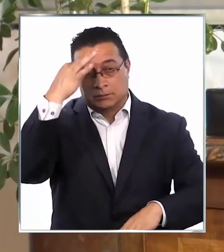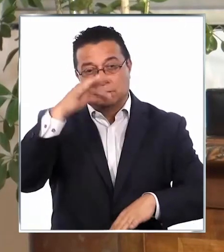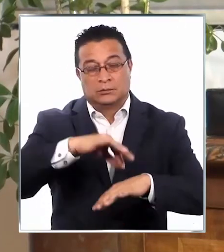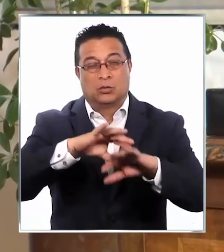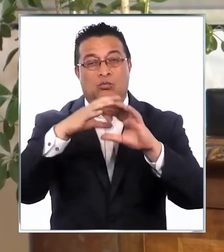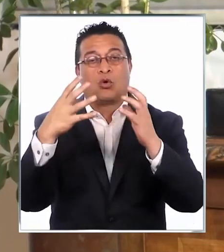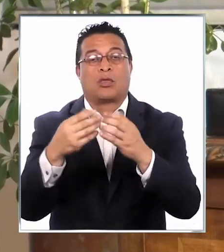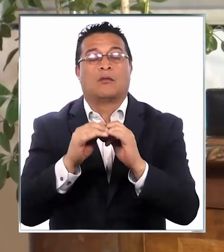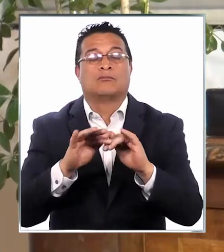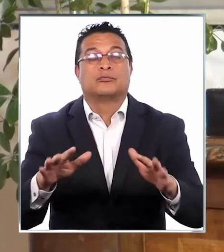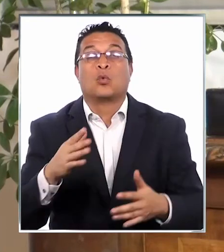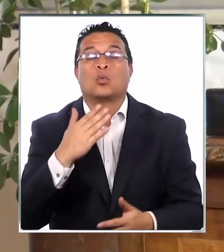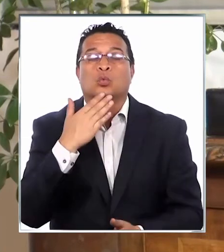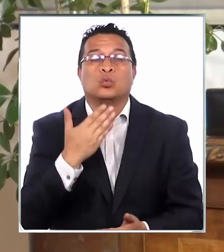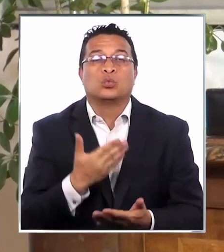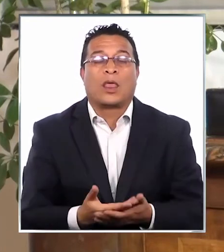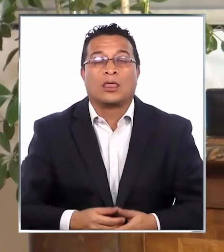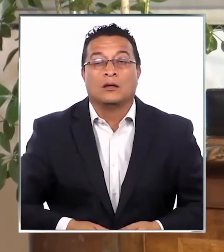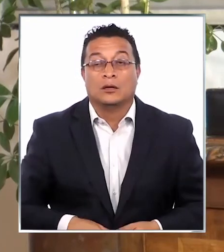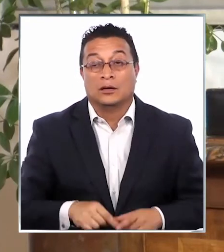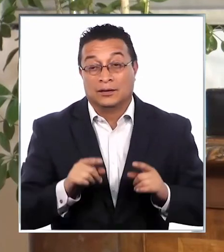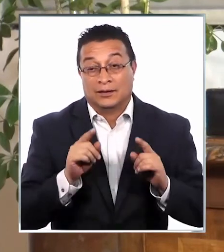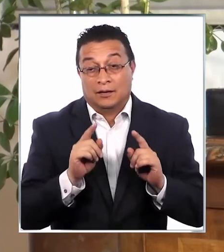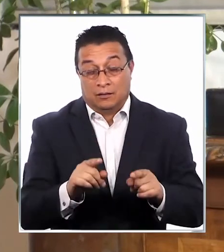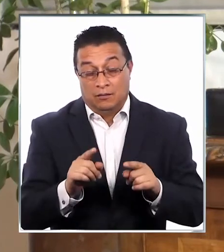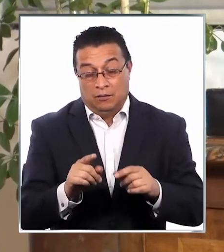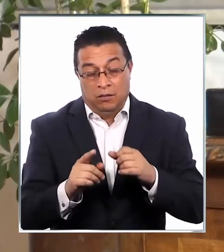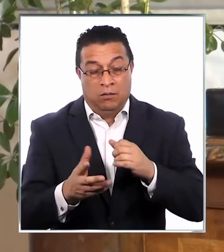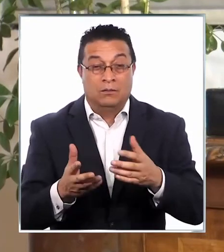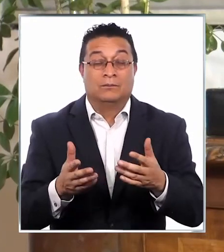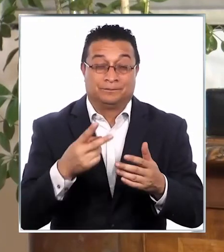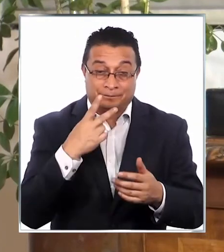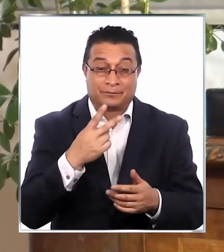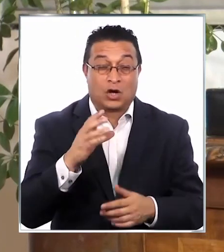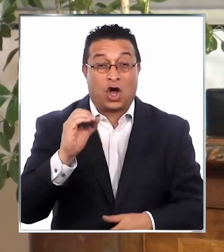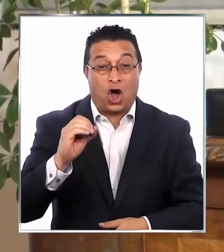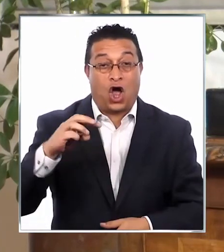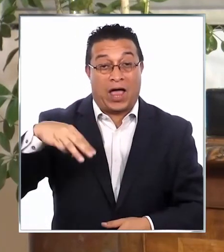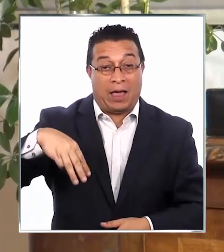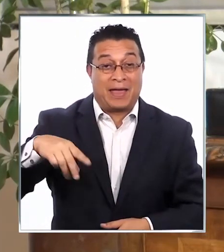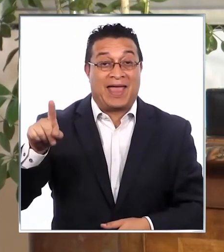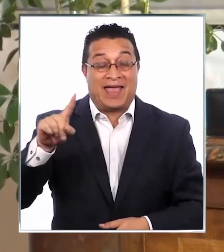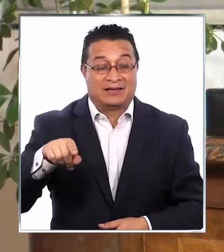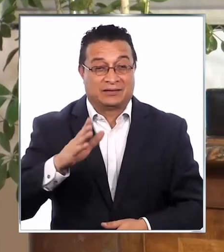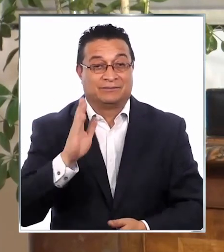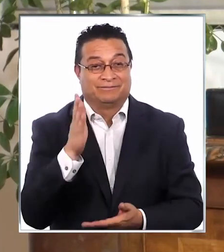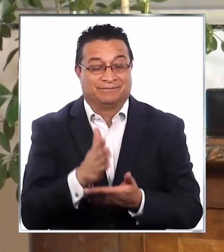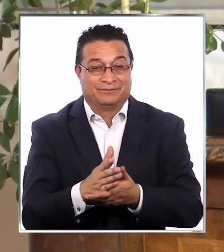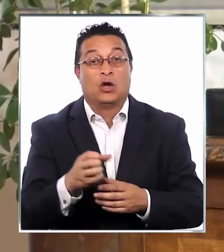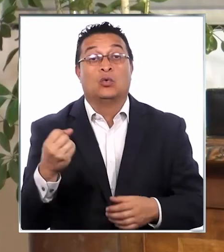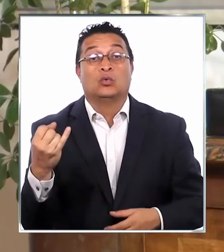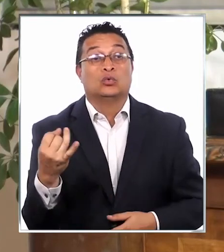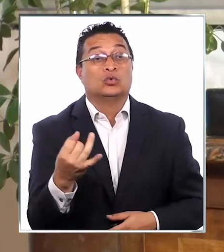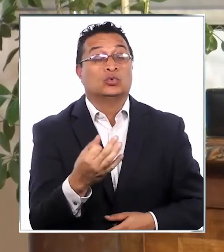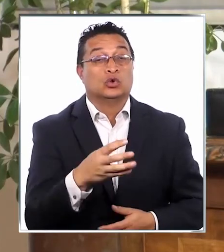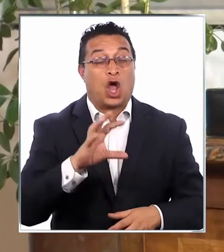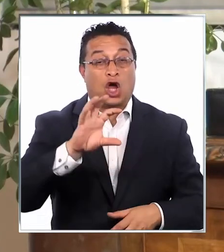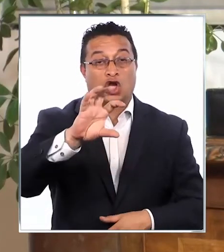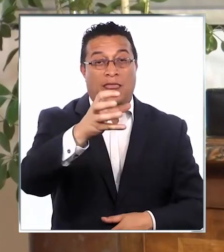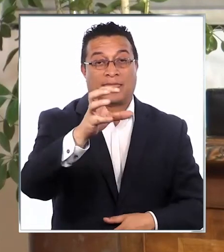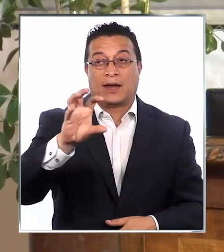cumplir? Bueno, eso es una definición que dio la OMS, que se refiere a la cantidad